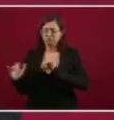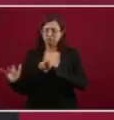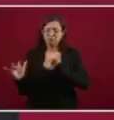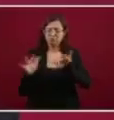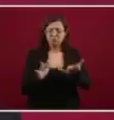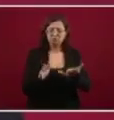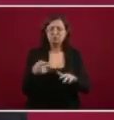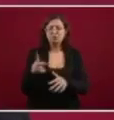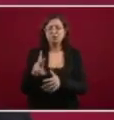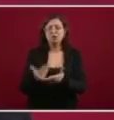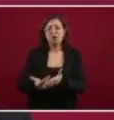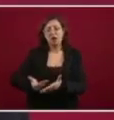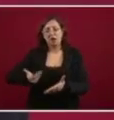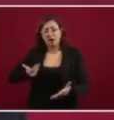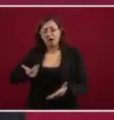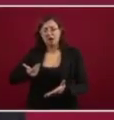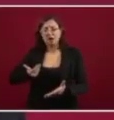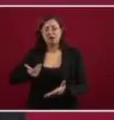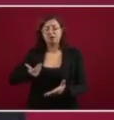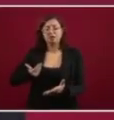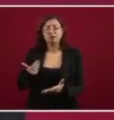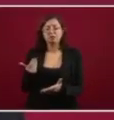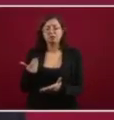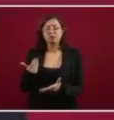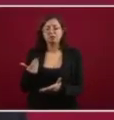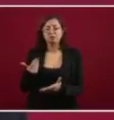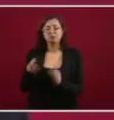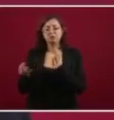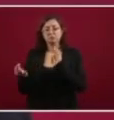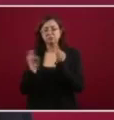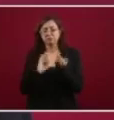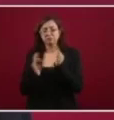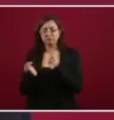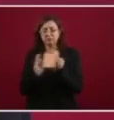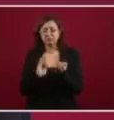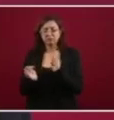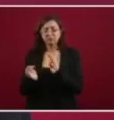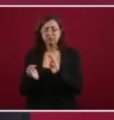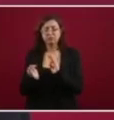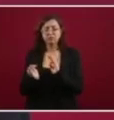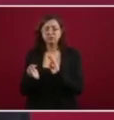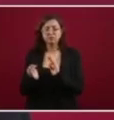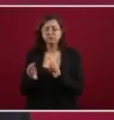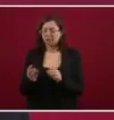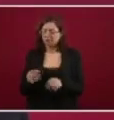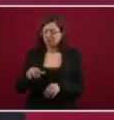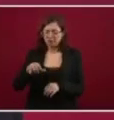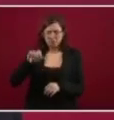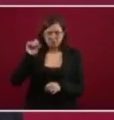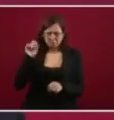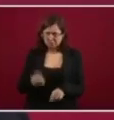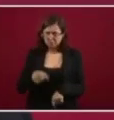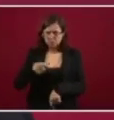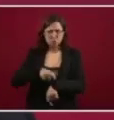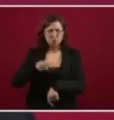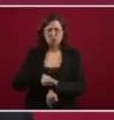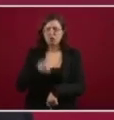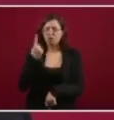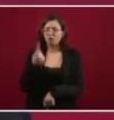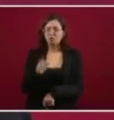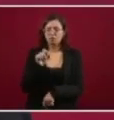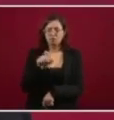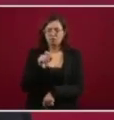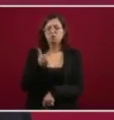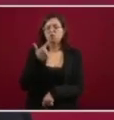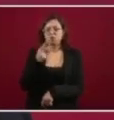pero anteriormente, en virtud de la cercanía, se movilizan de inmediato elementos de